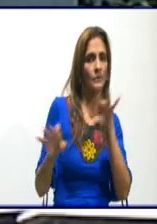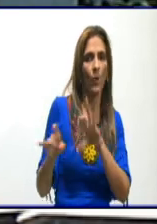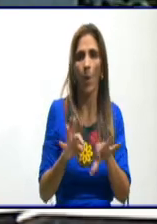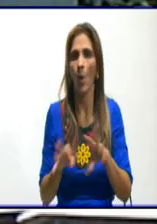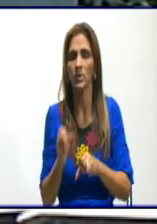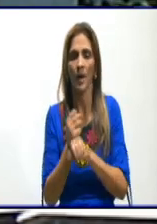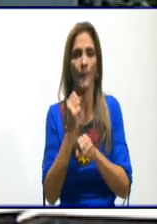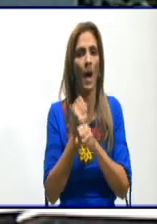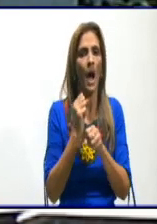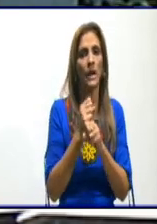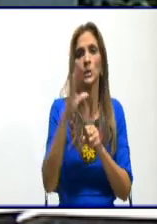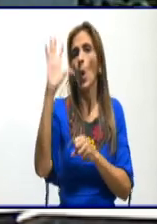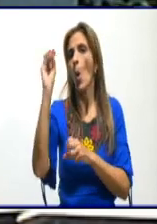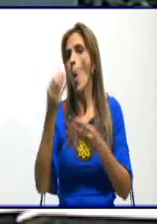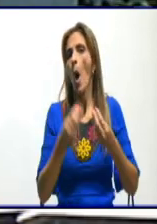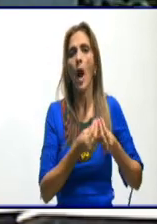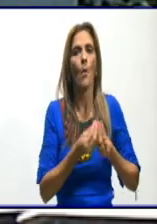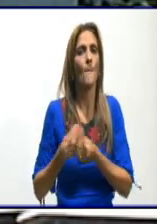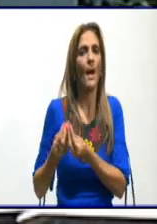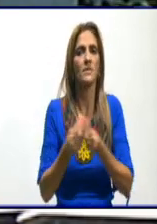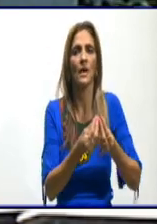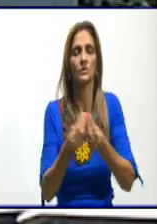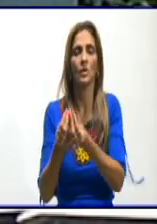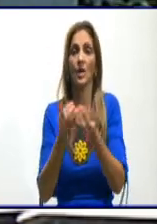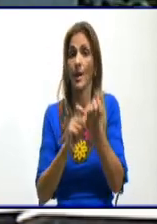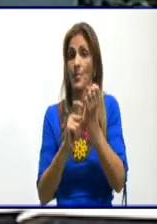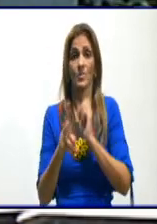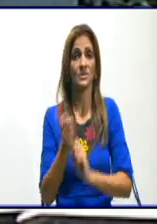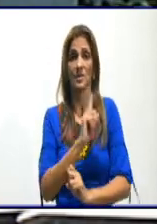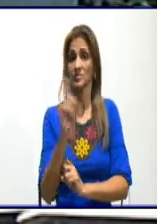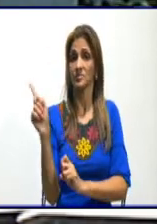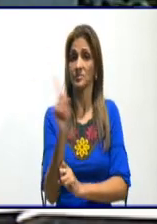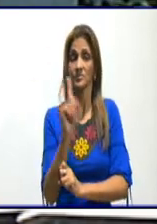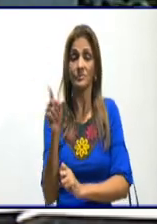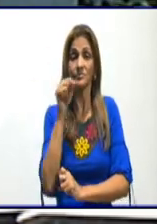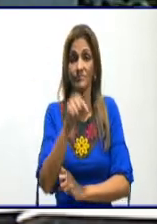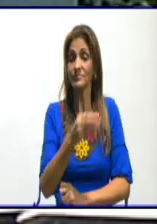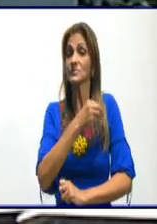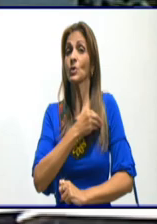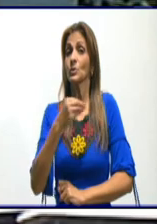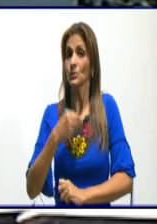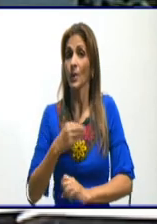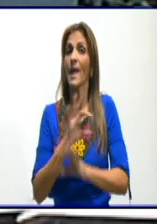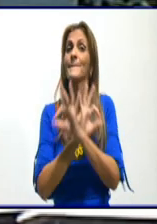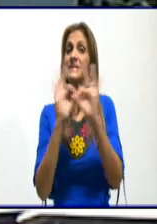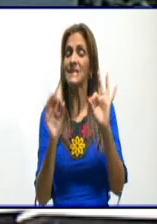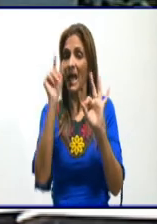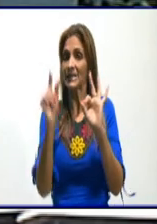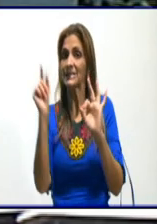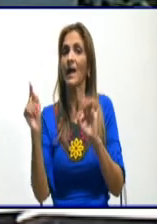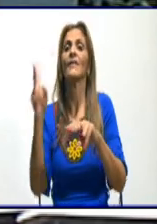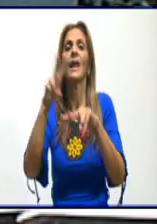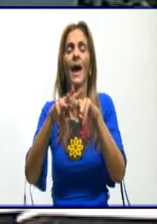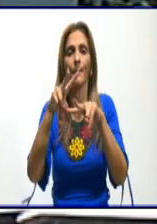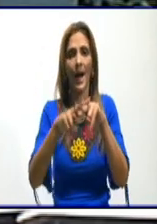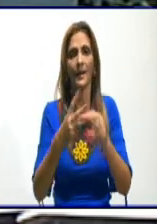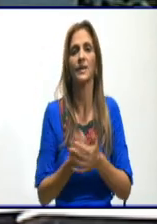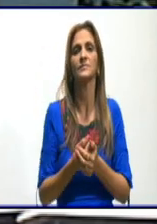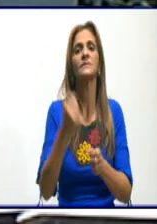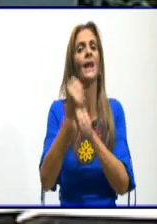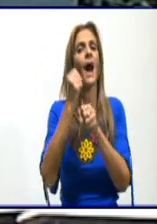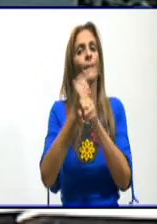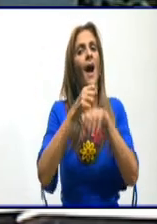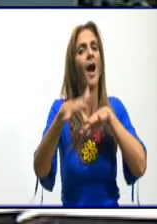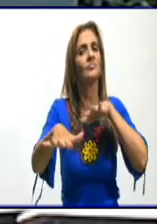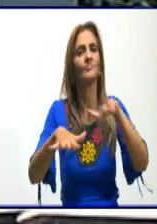sitio acompañando a la provincia. El doctor acaba de llegar del terreno. Viene, como la frase histórica de